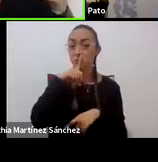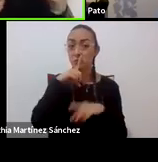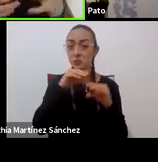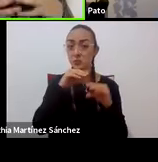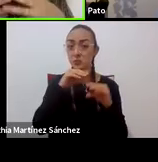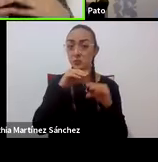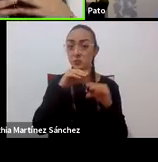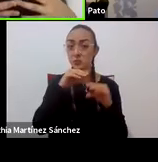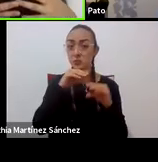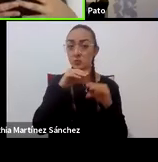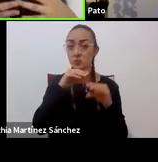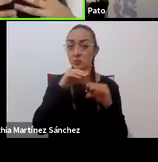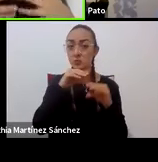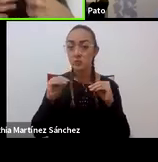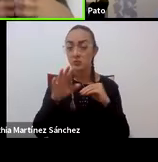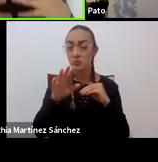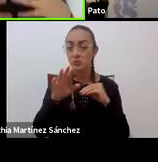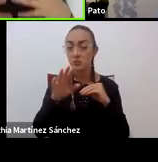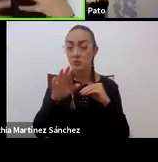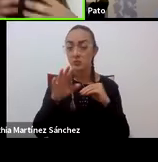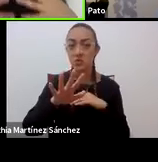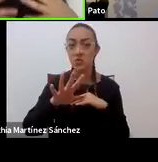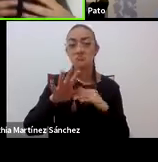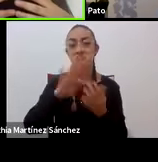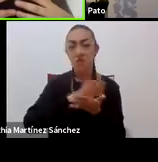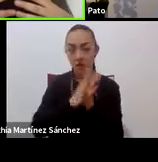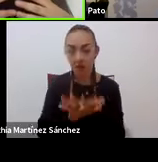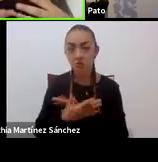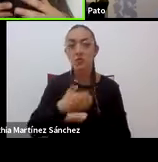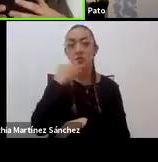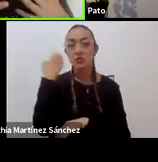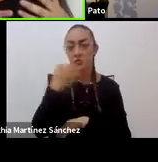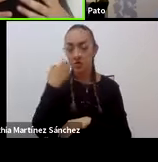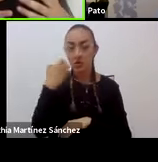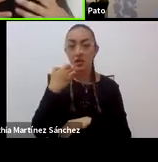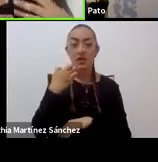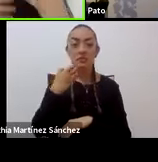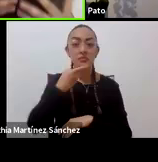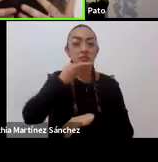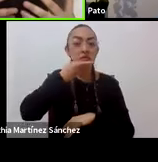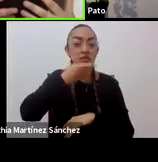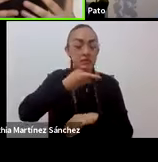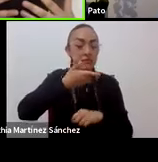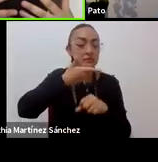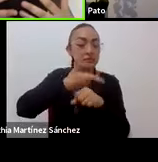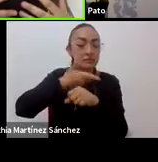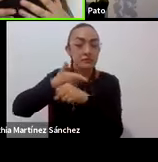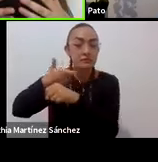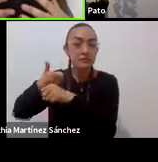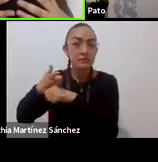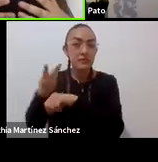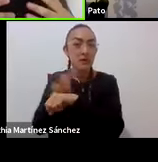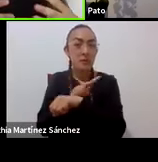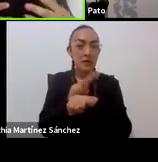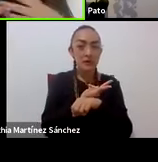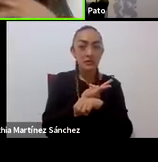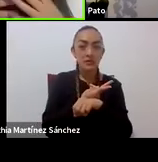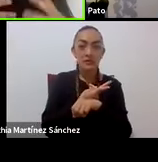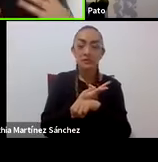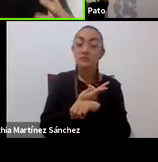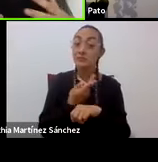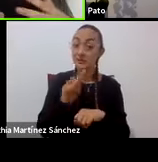más contenido como una escuela que nos van indicando lo que está pasando. Y a partir de ahí empezamos a retomar la violencia en el